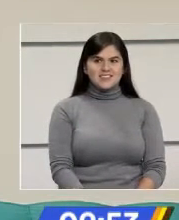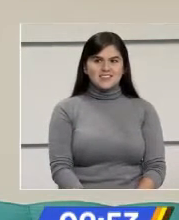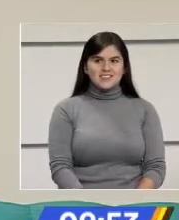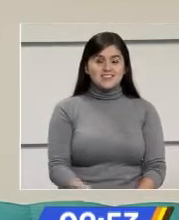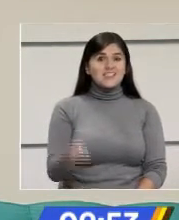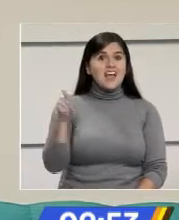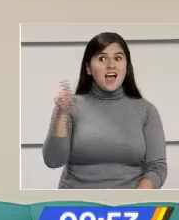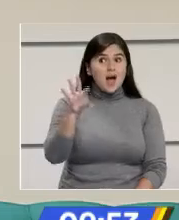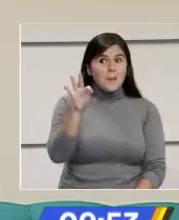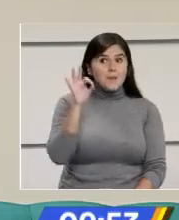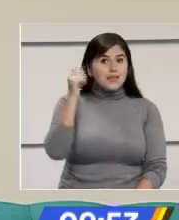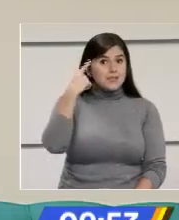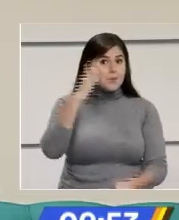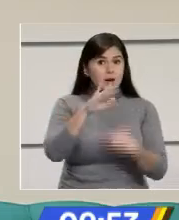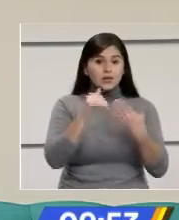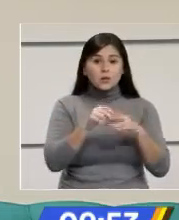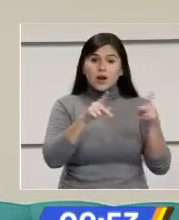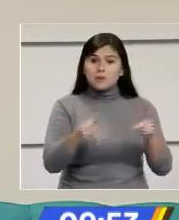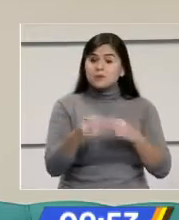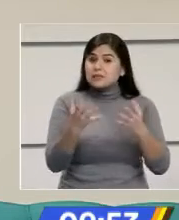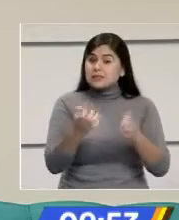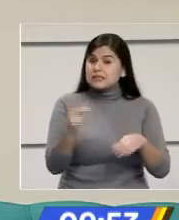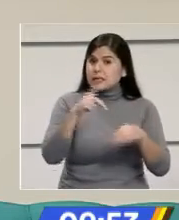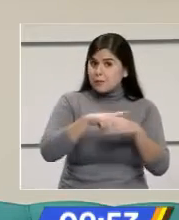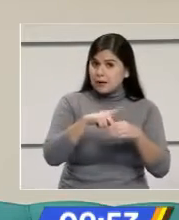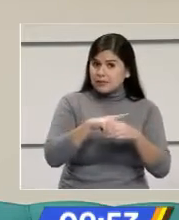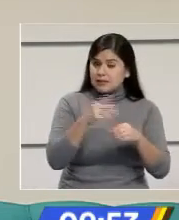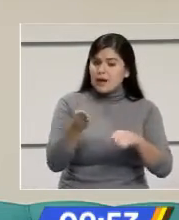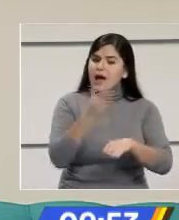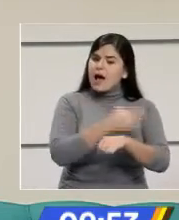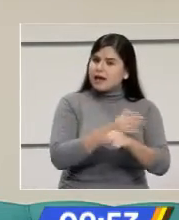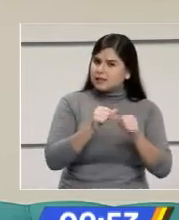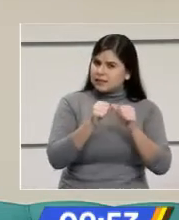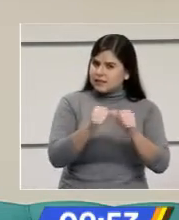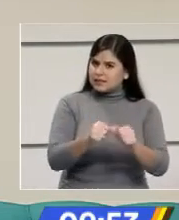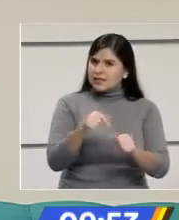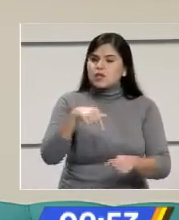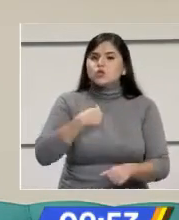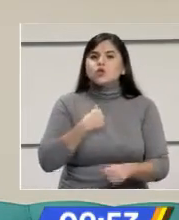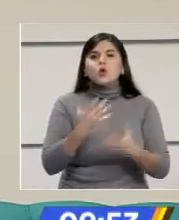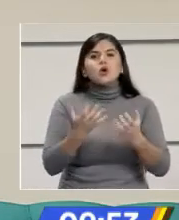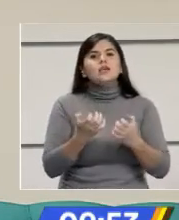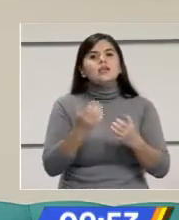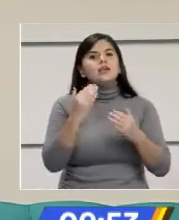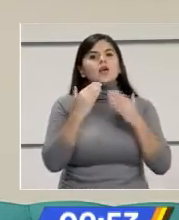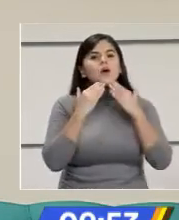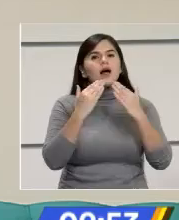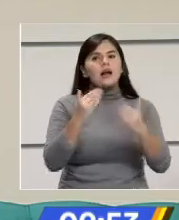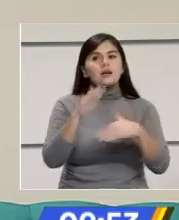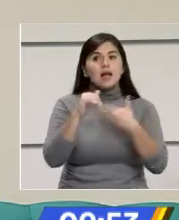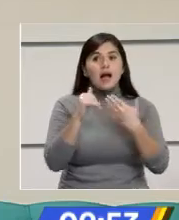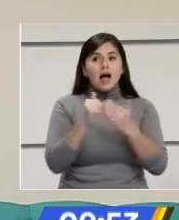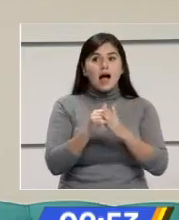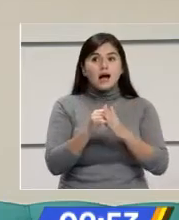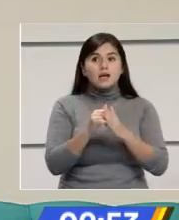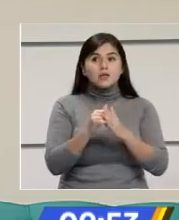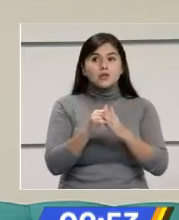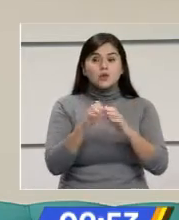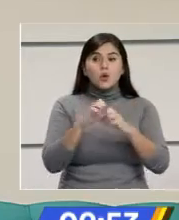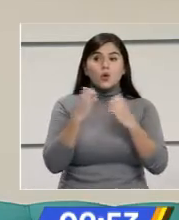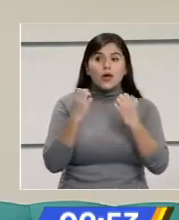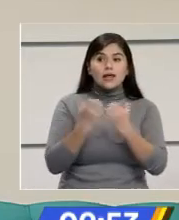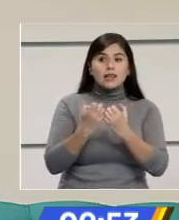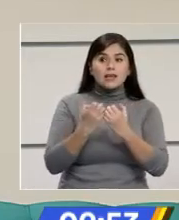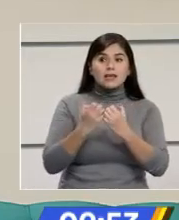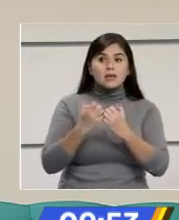Y ahí está la invitación para todas aquellas personas que quieren participar. Y antes de continuar, yo le voy a dar gracias al staff artístico Abracada, que